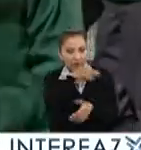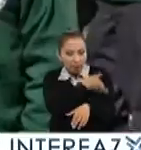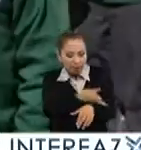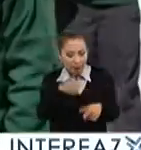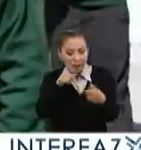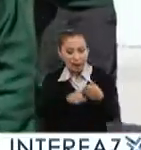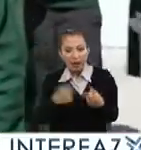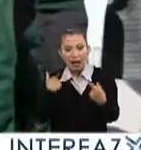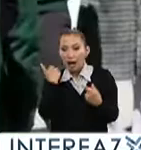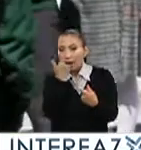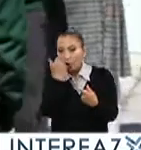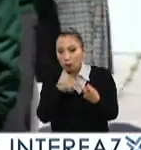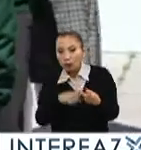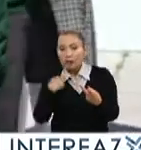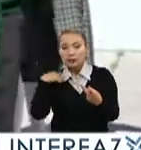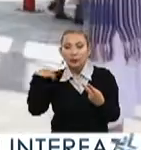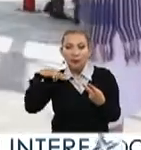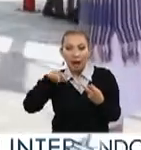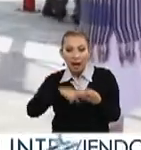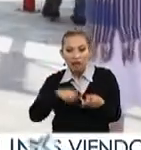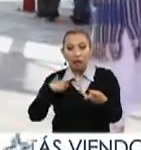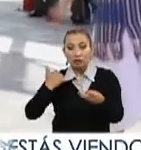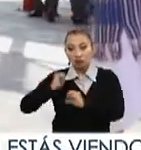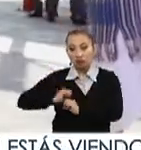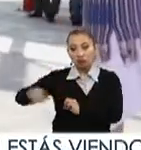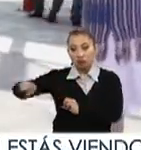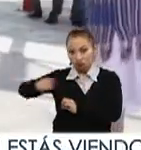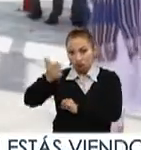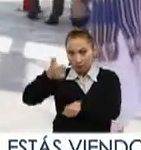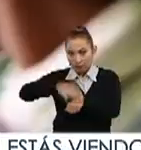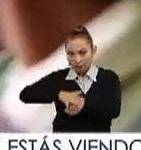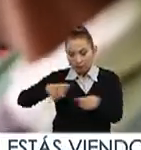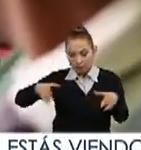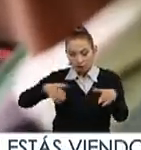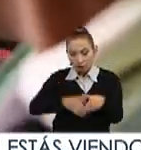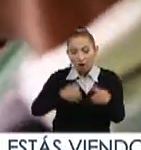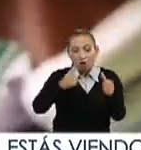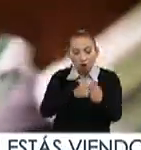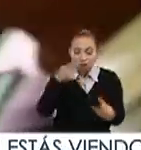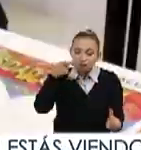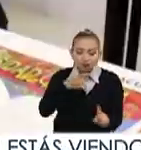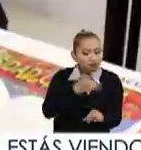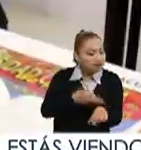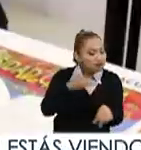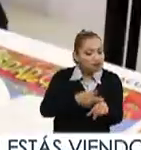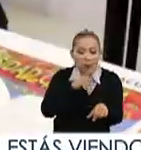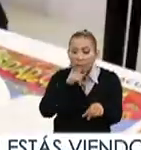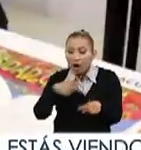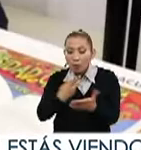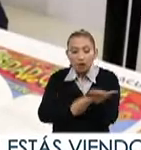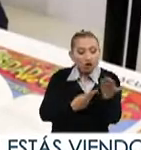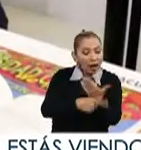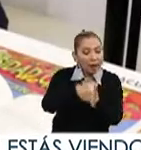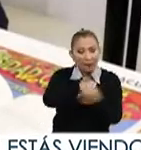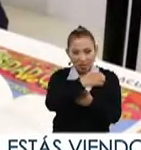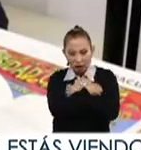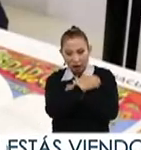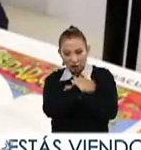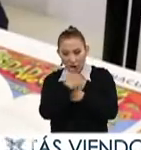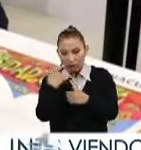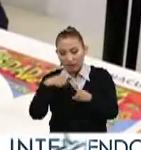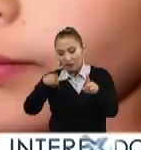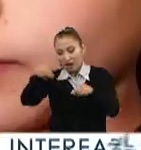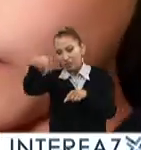de familia, alumnos, maestros y autoridades administrativas con la misión de mejorar las políticas educativas de